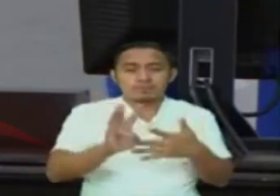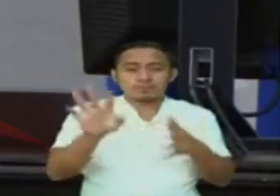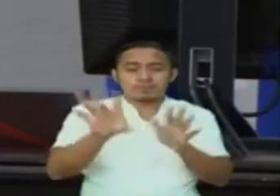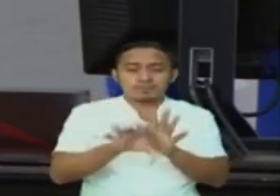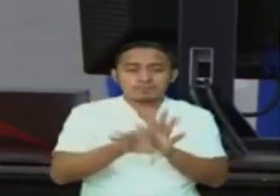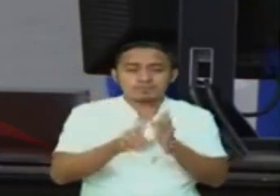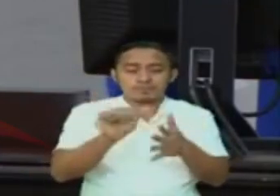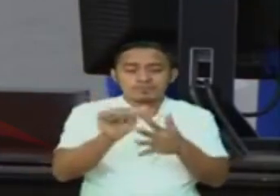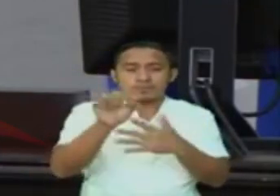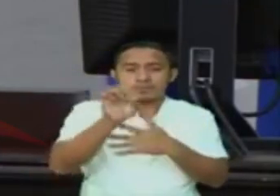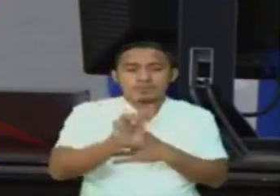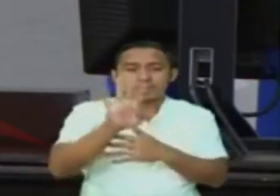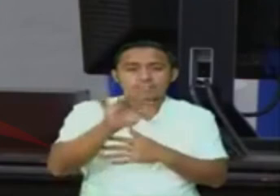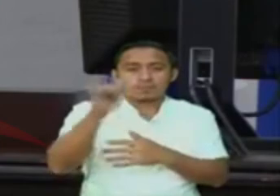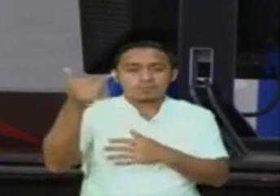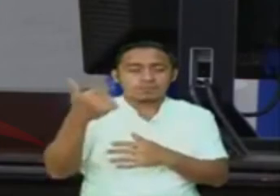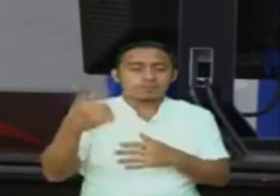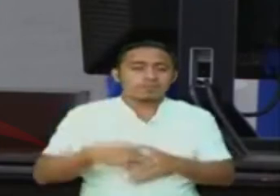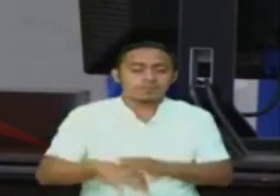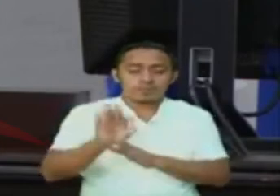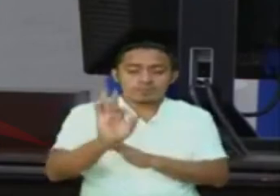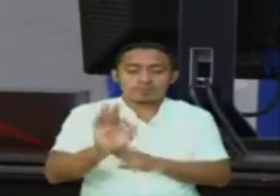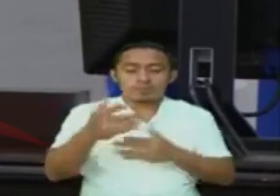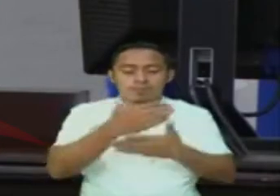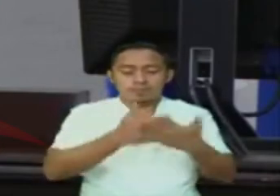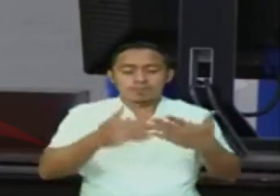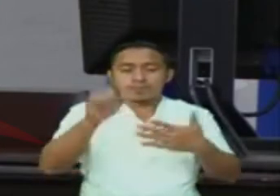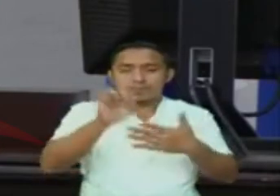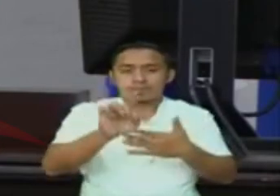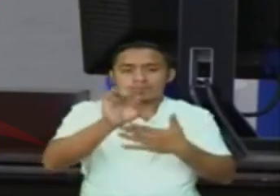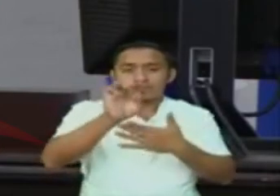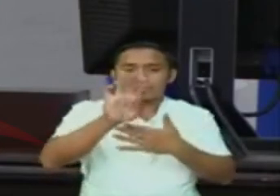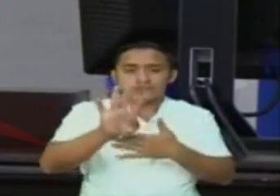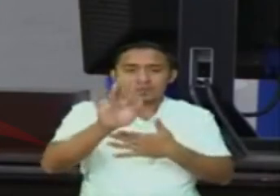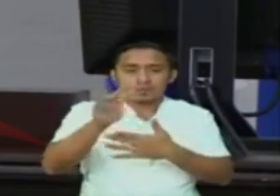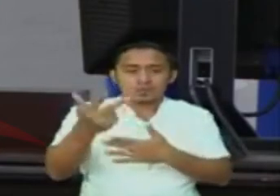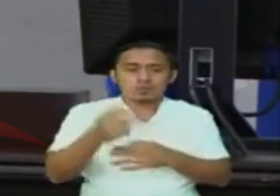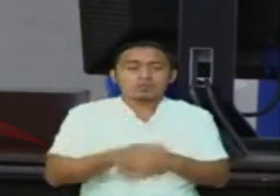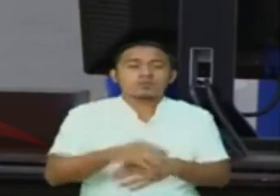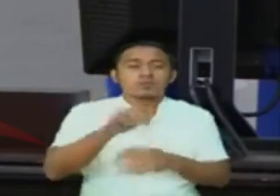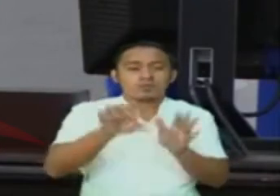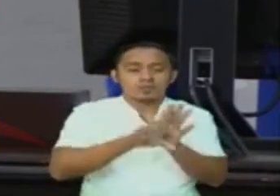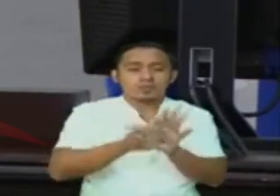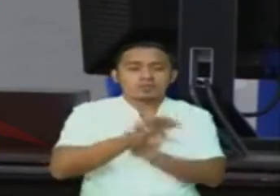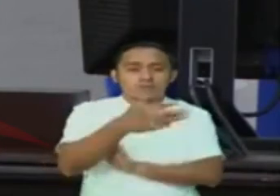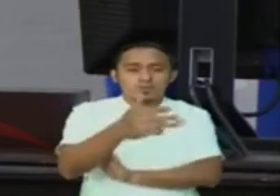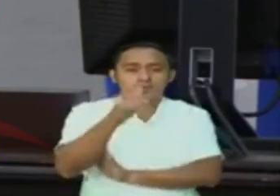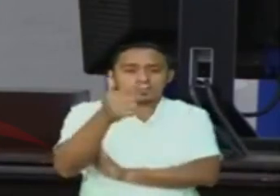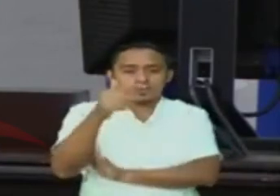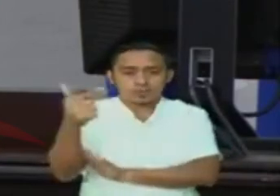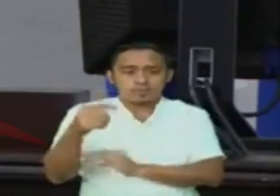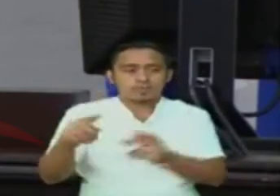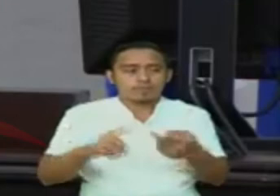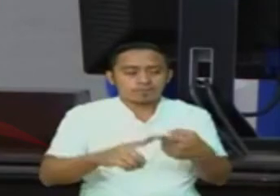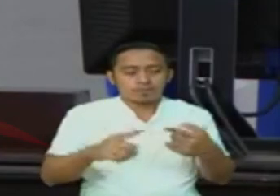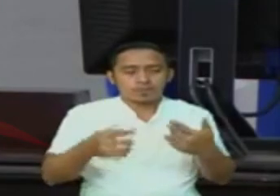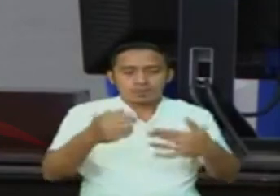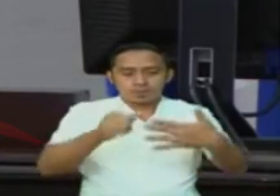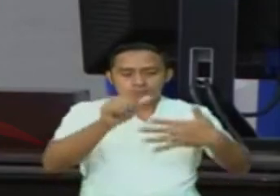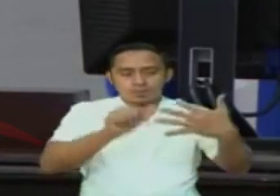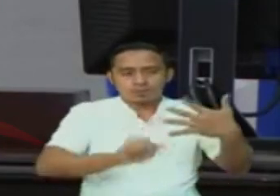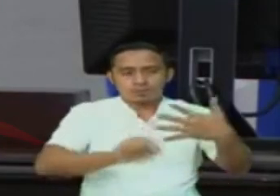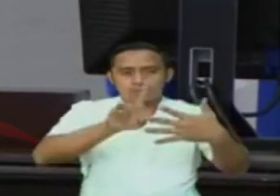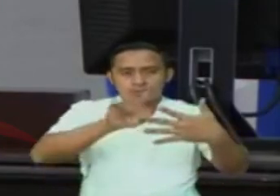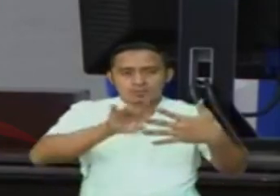número 147 y el artículo 38 de la ley número 977 y el artículo 14, literal B,